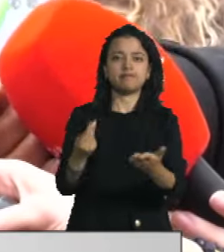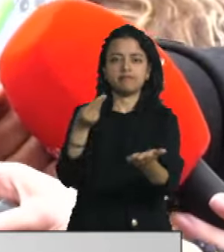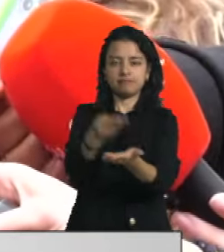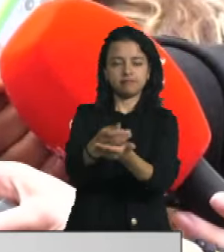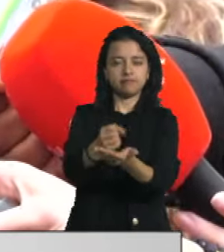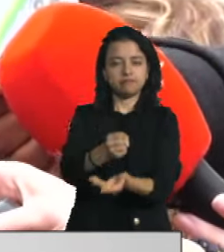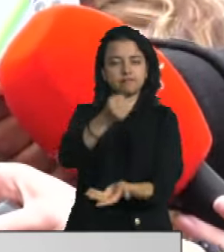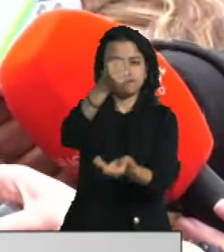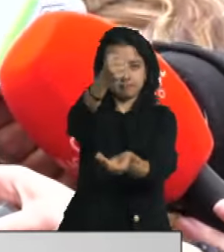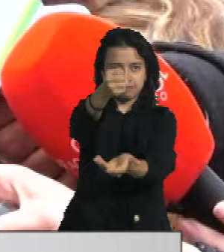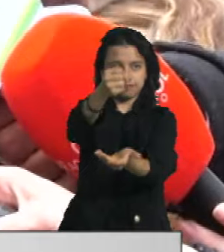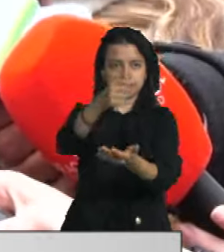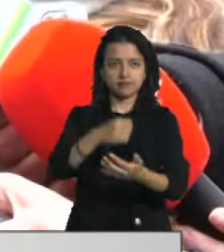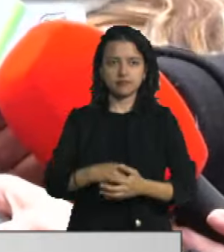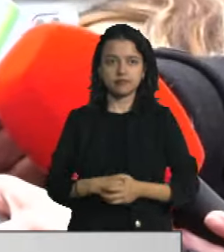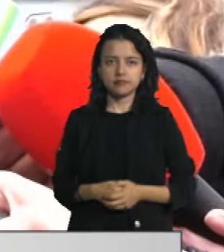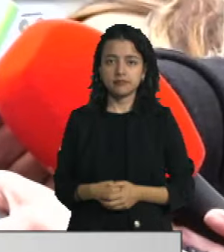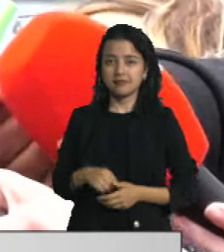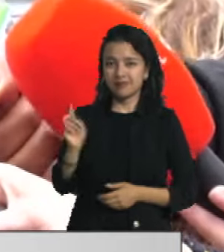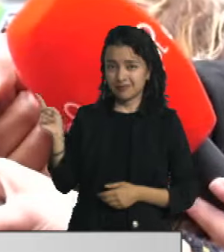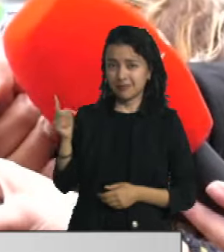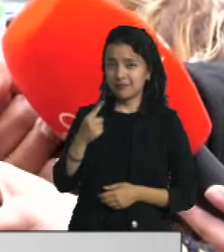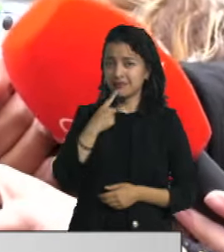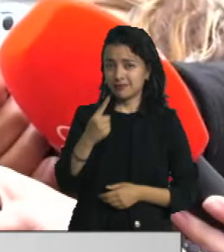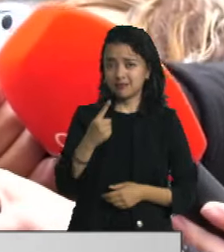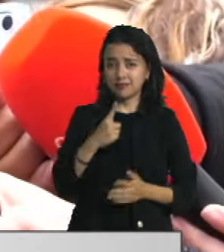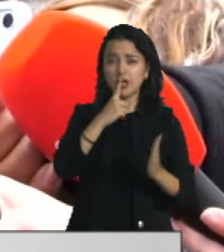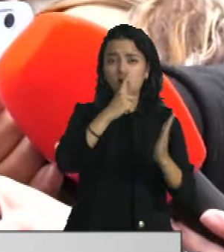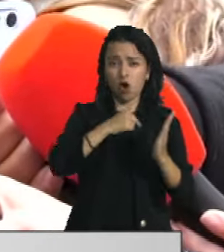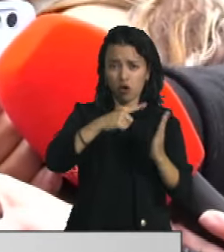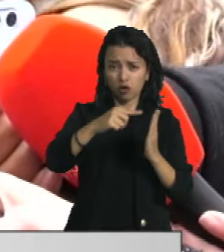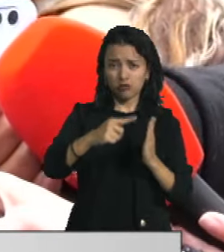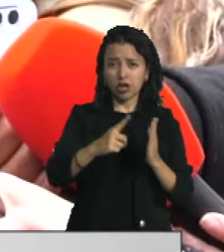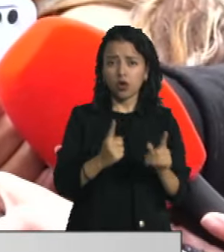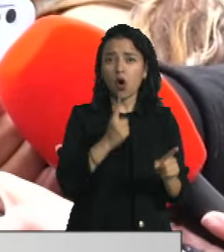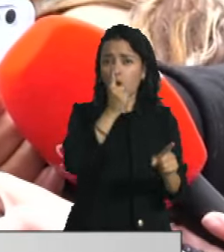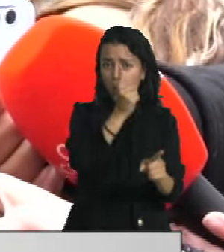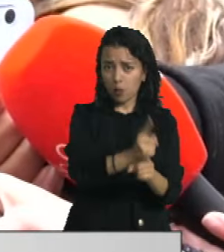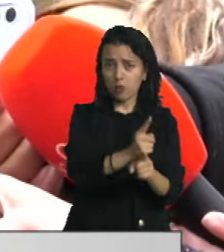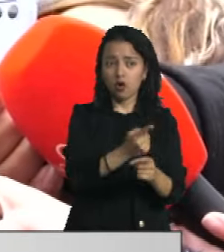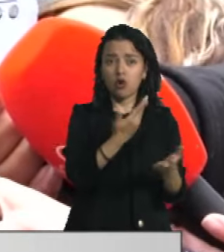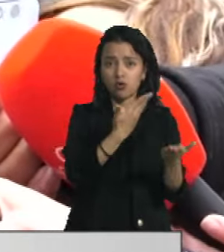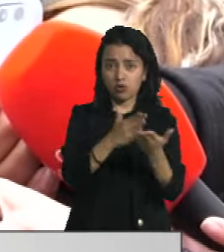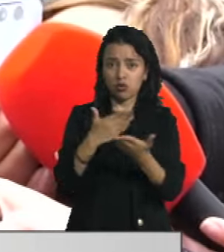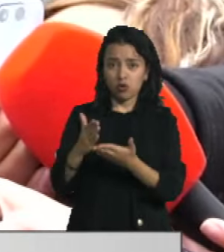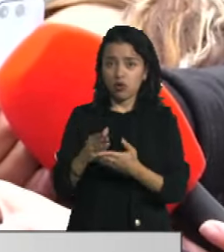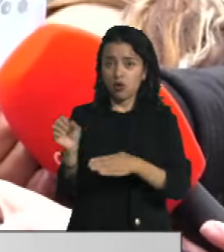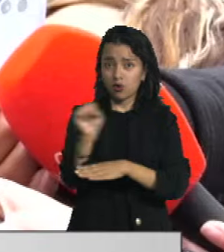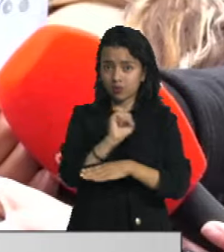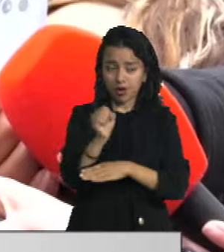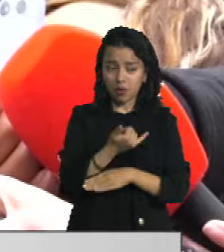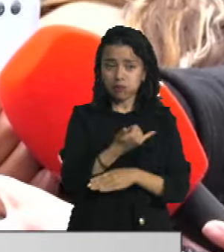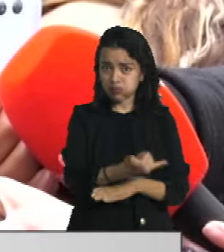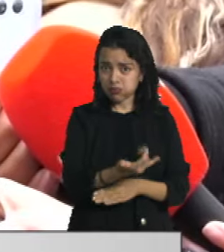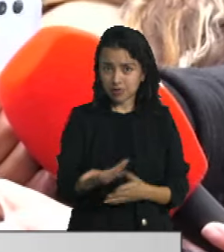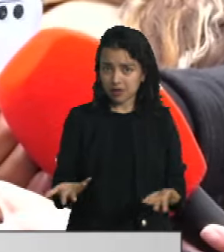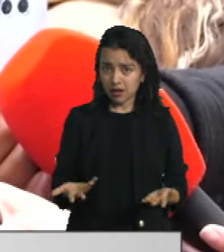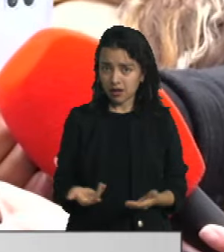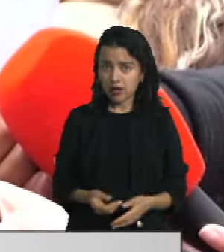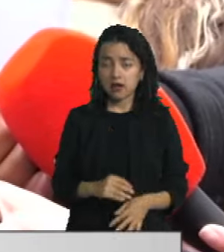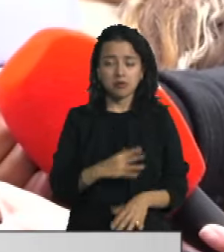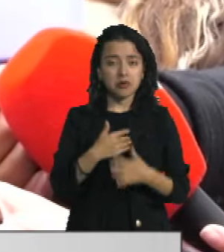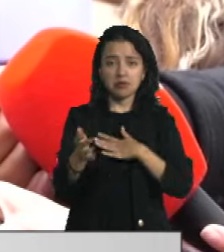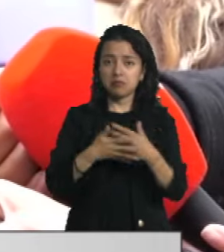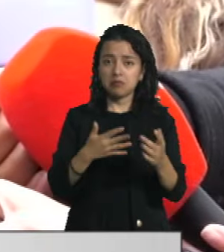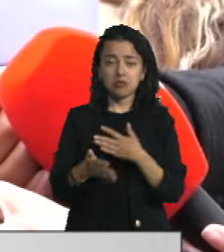él suscribió un contrato que cumplió. Los carrotanques están. A pesar de eso, va a entregar